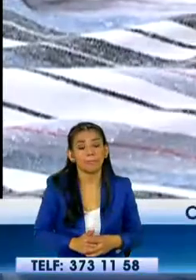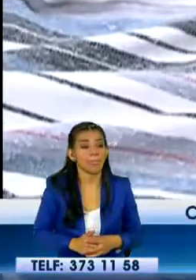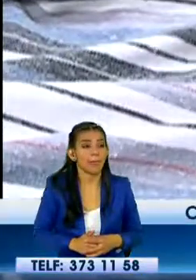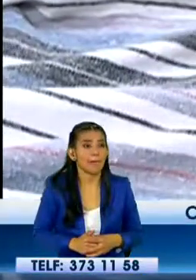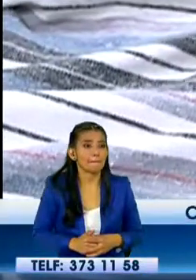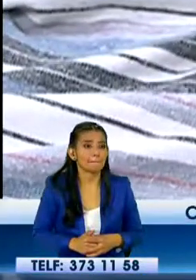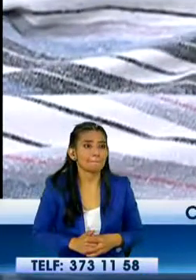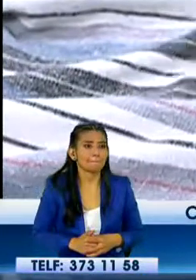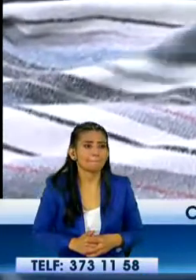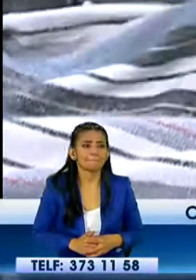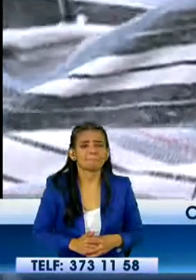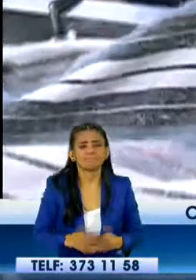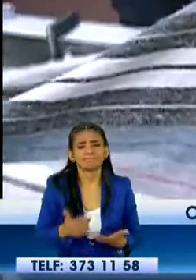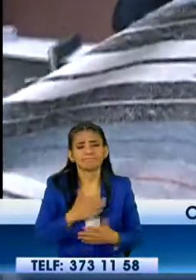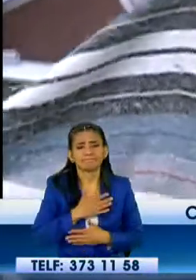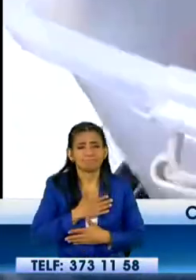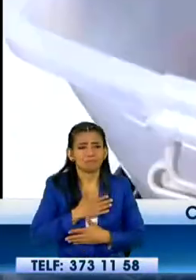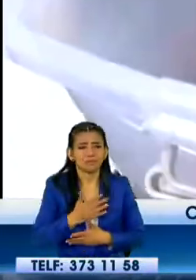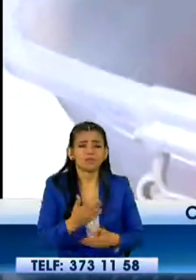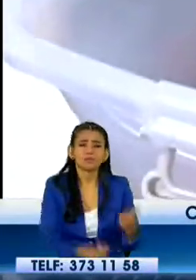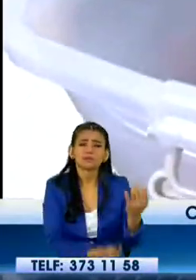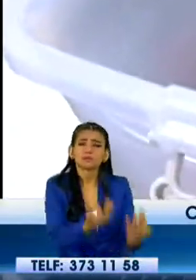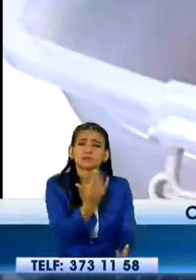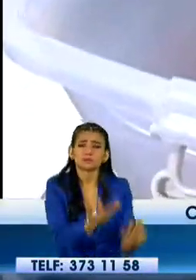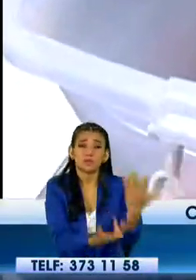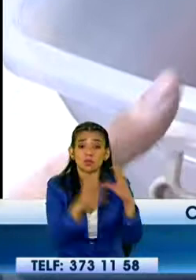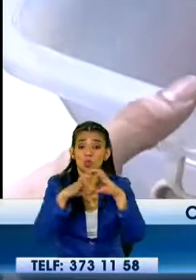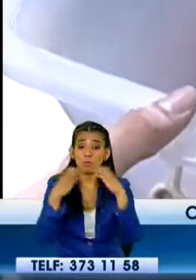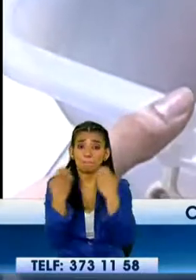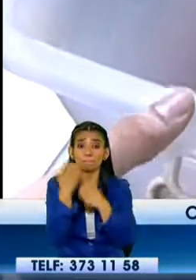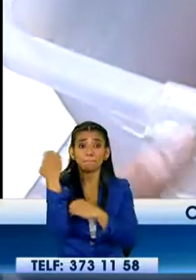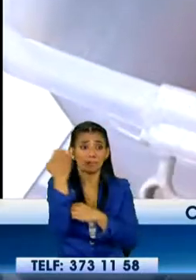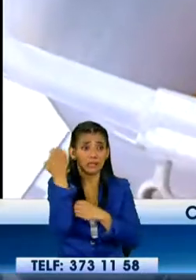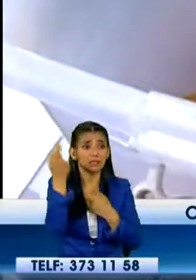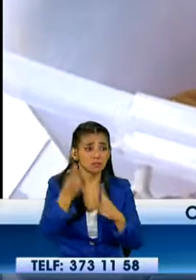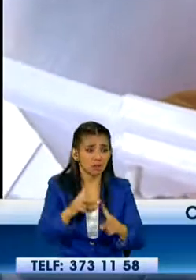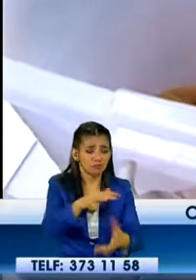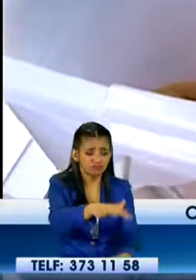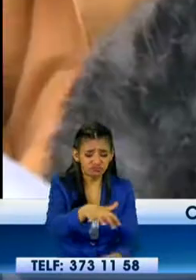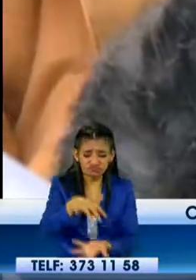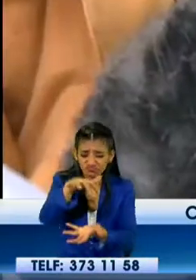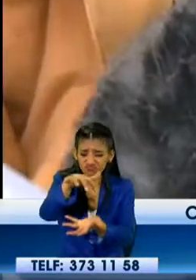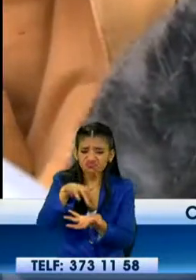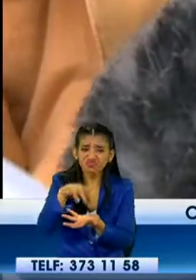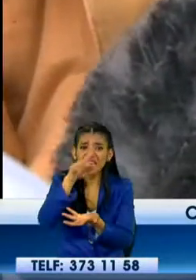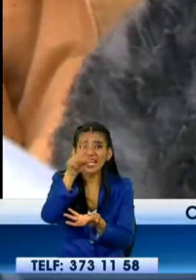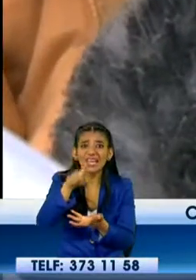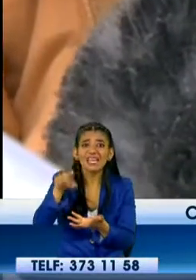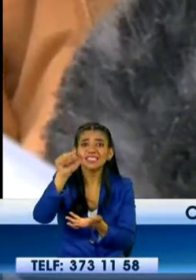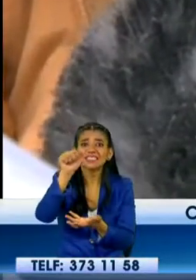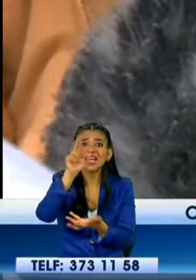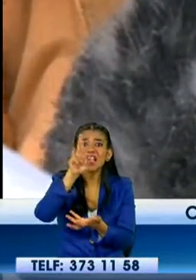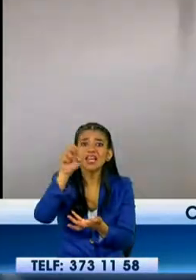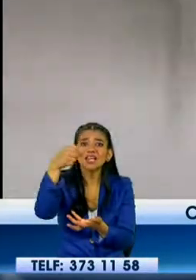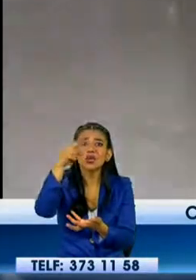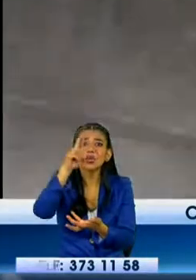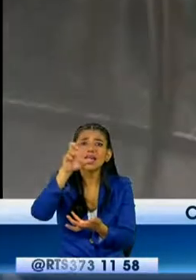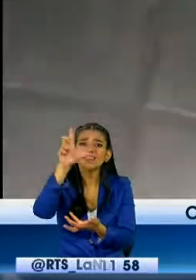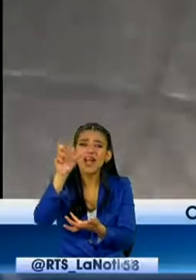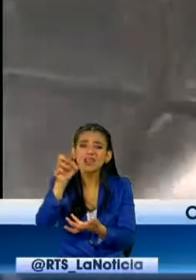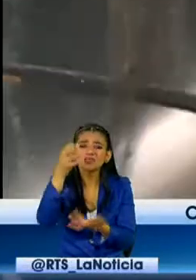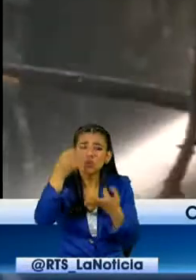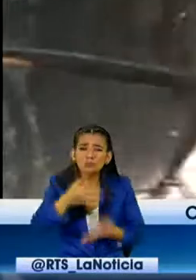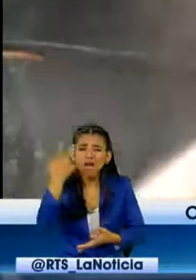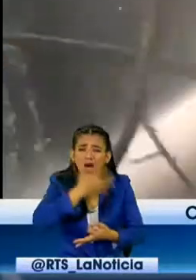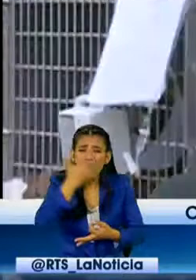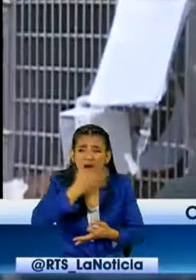Ellos son dos víctimas del incendio. El COE Metropolitano rescató a estas dos zarigüeyas que huían del calor infernal en el